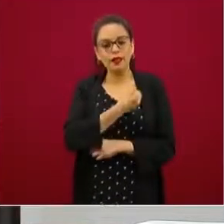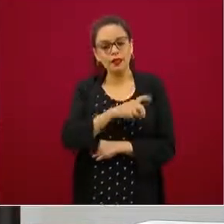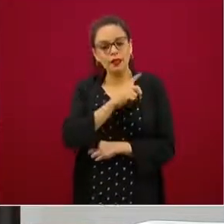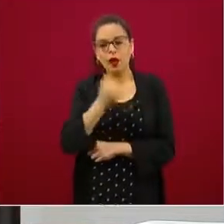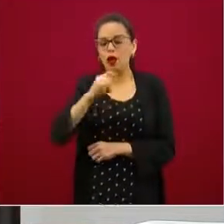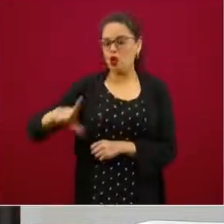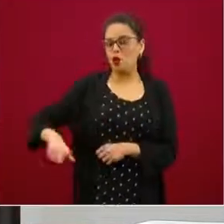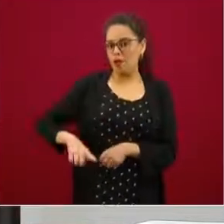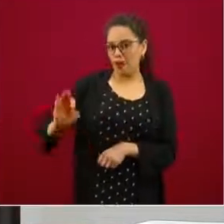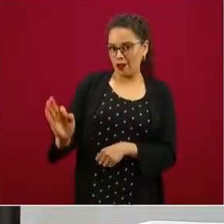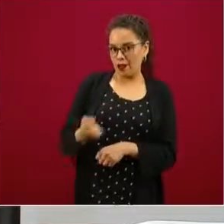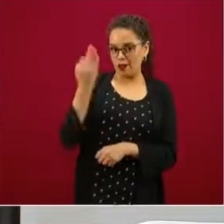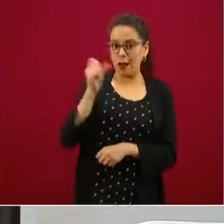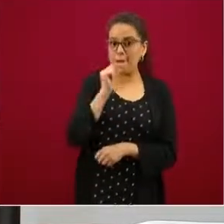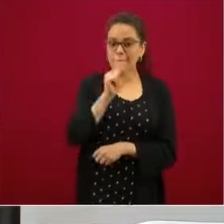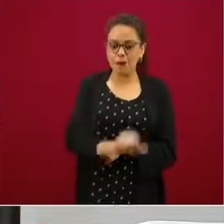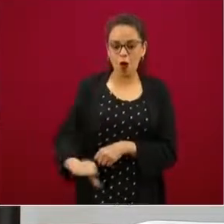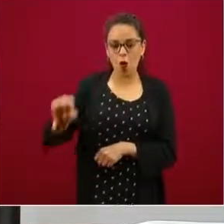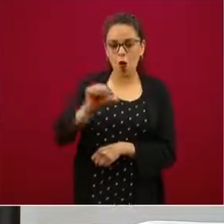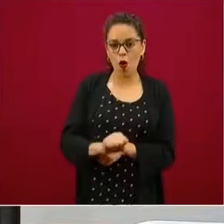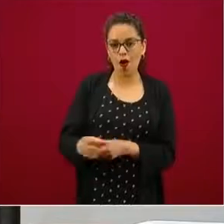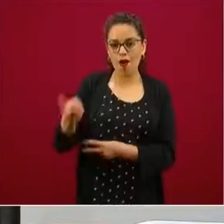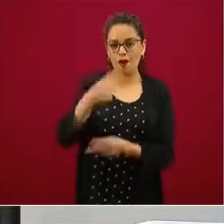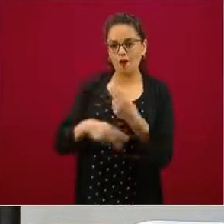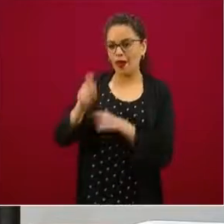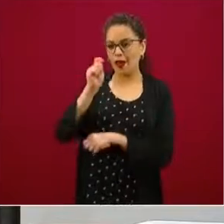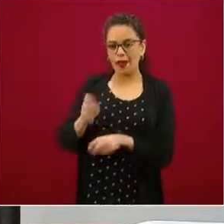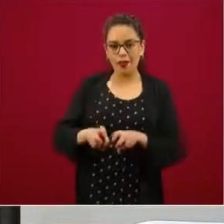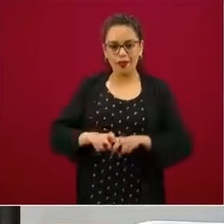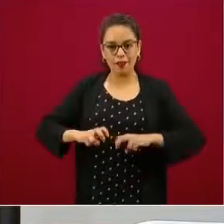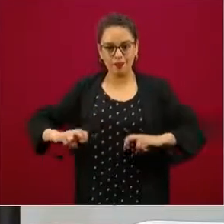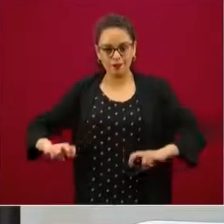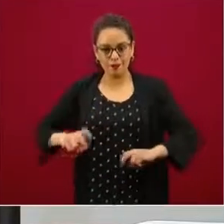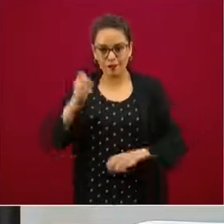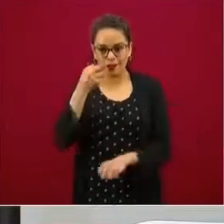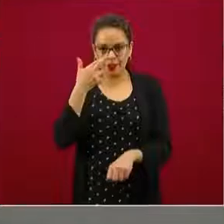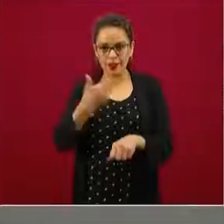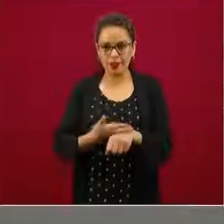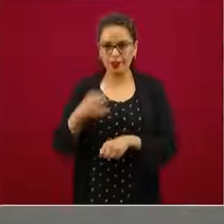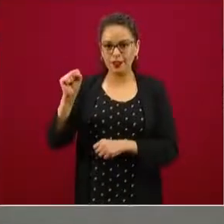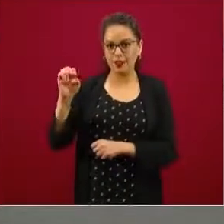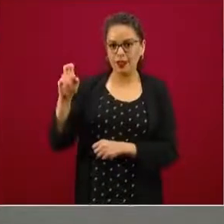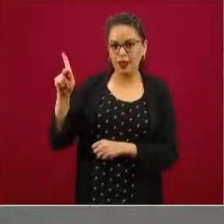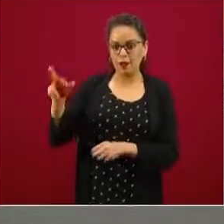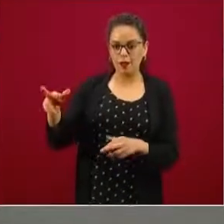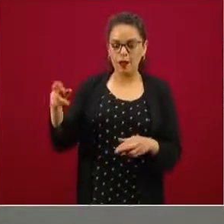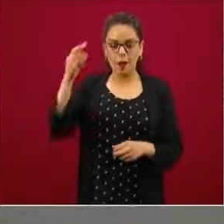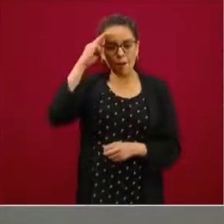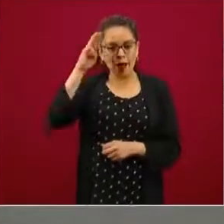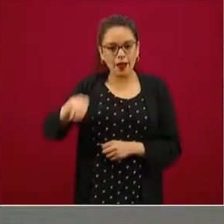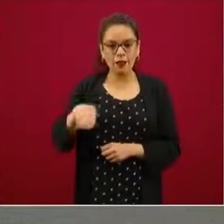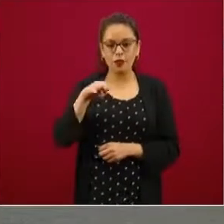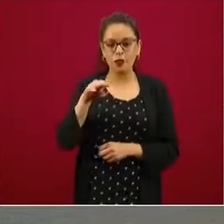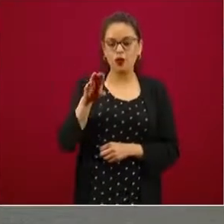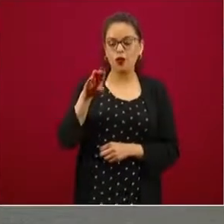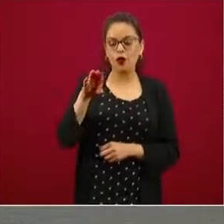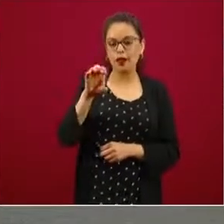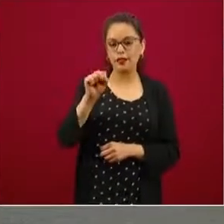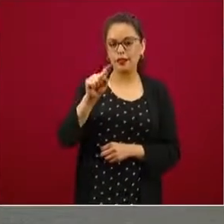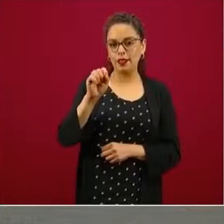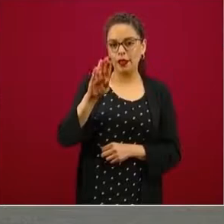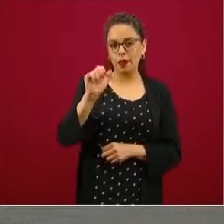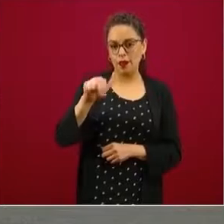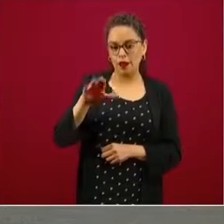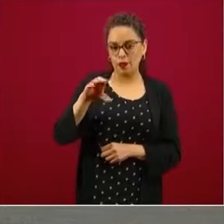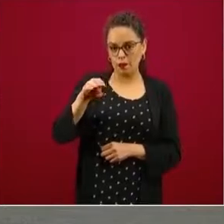hoy, que nos acompaña nada menos que el secretario de Educación Pública, el maestro Esteban Moctezuma Barragán, con